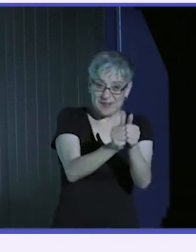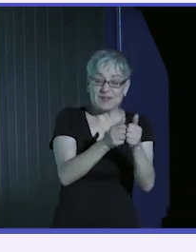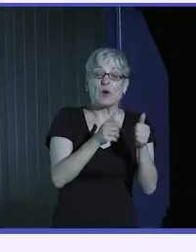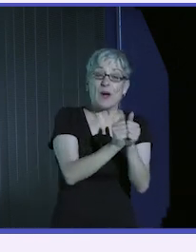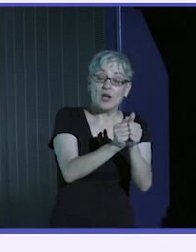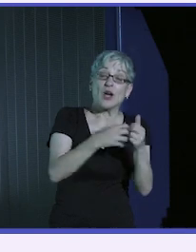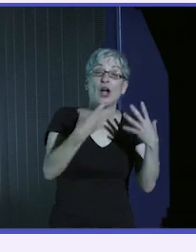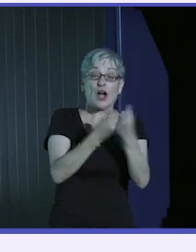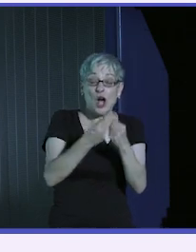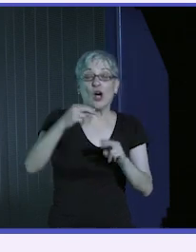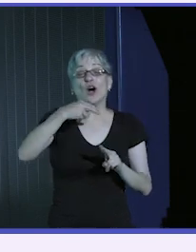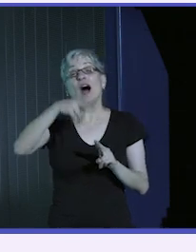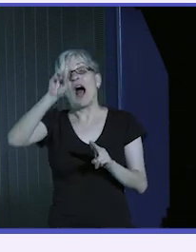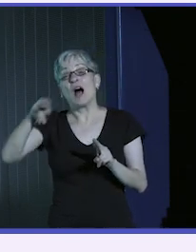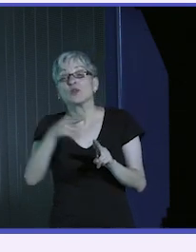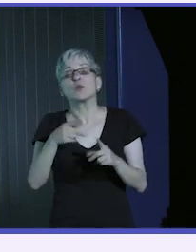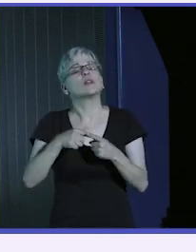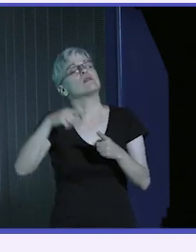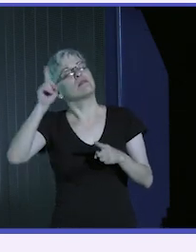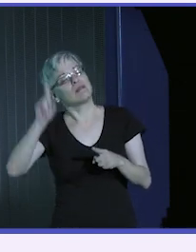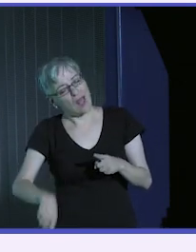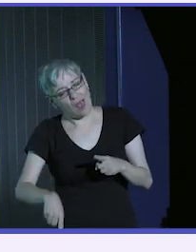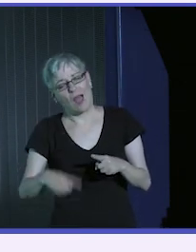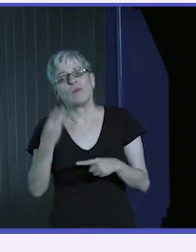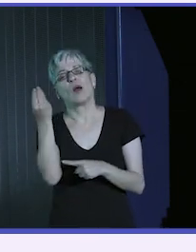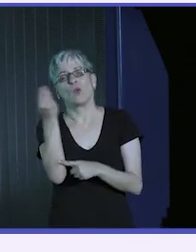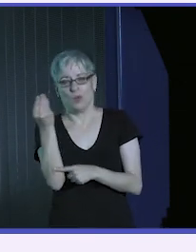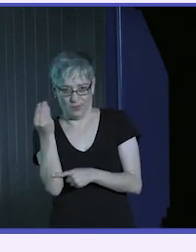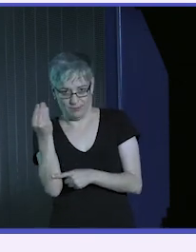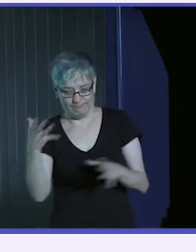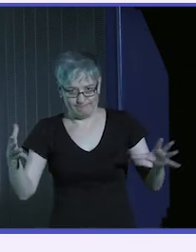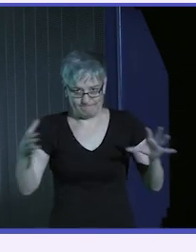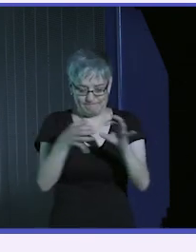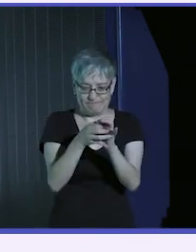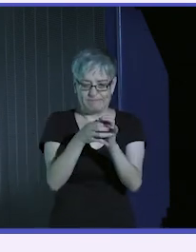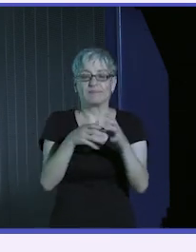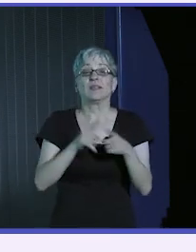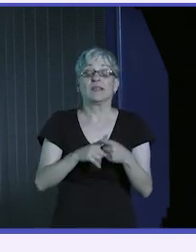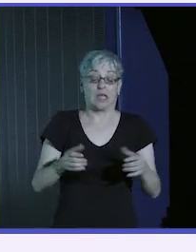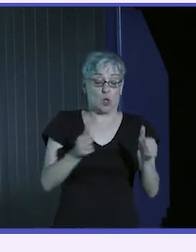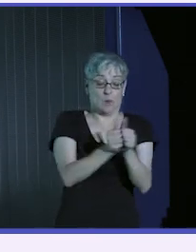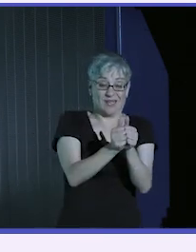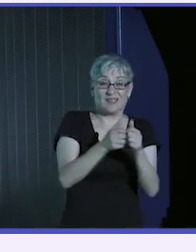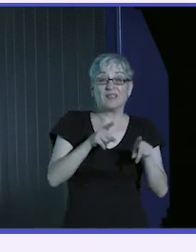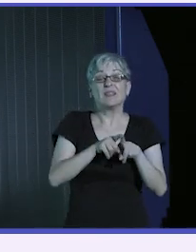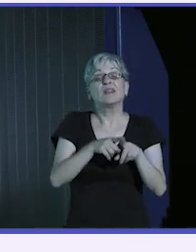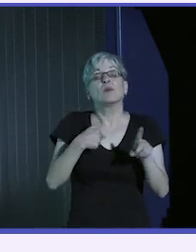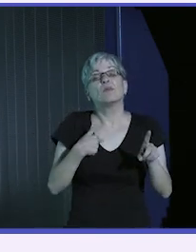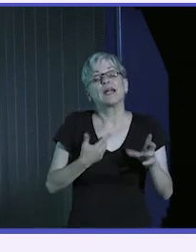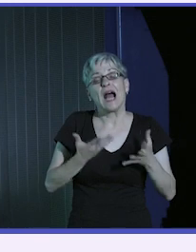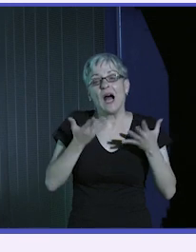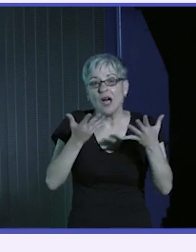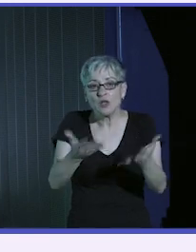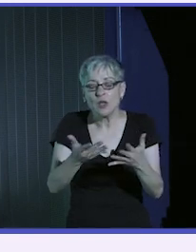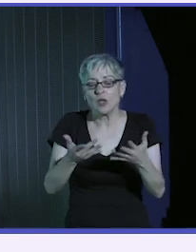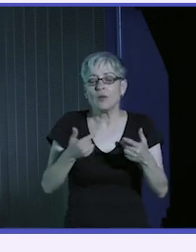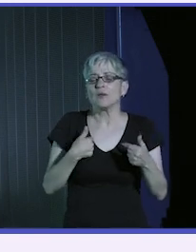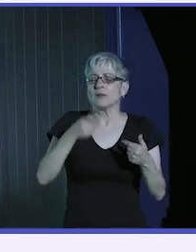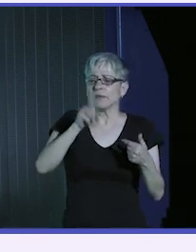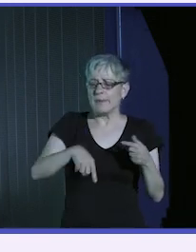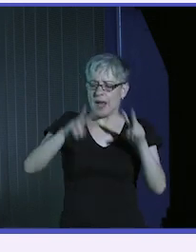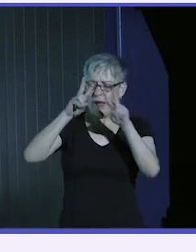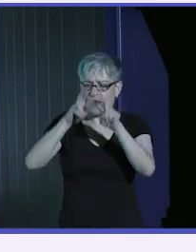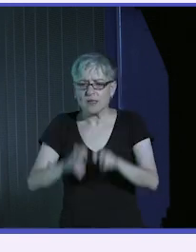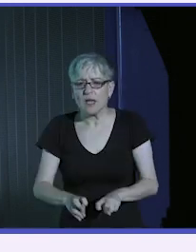Y básicamente, al final, como todos los copilots, es una herramienta para productivizar y ayudar a los diferentes investigadores, tanto